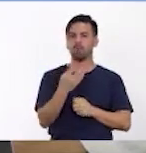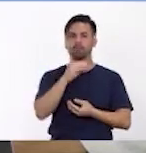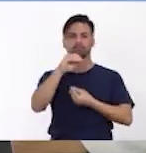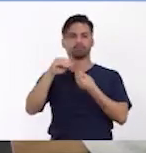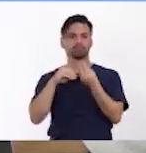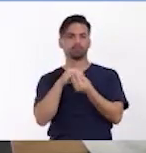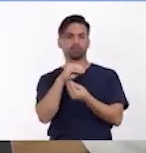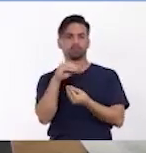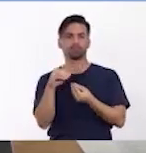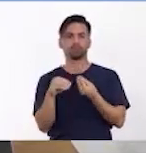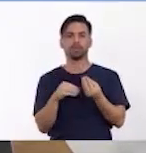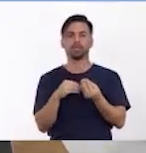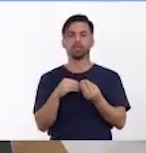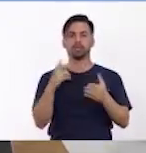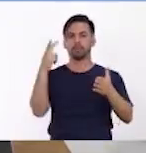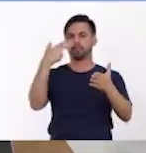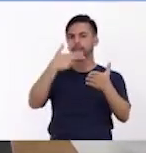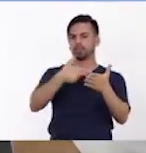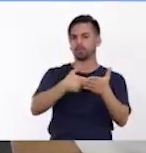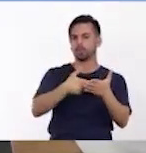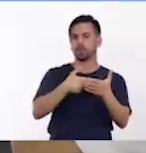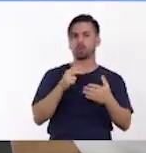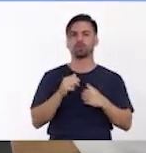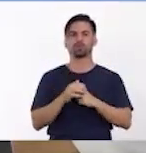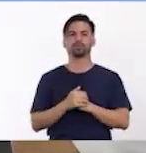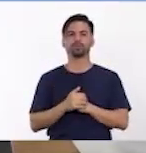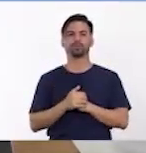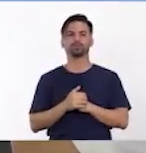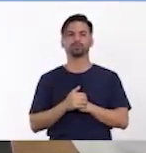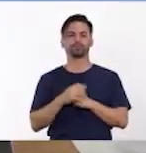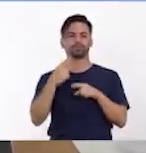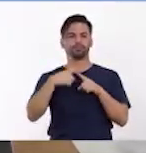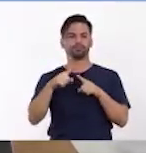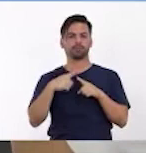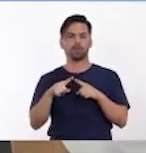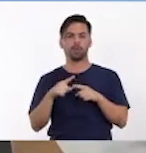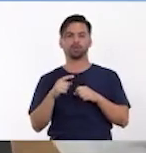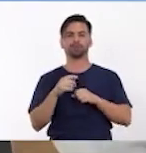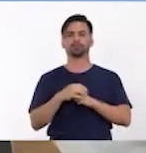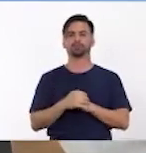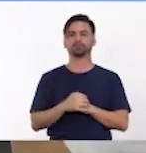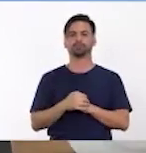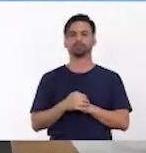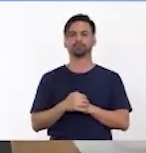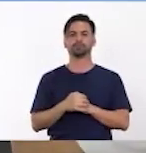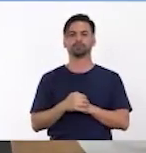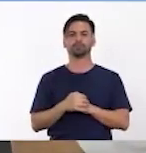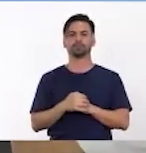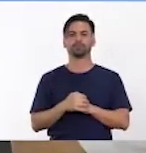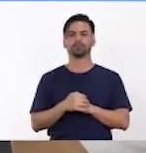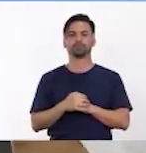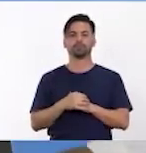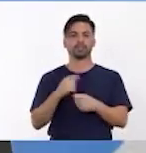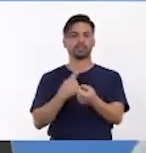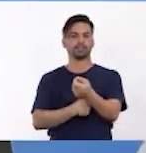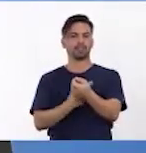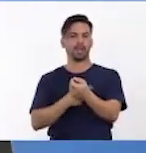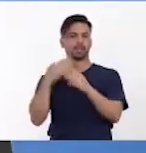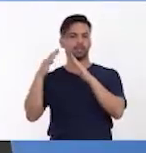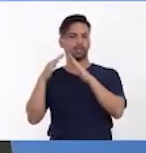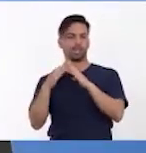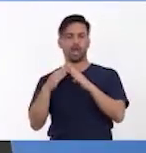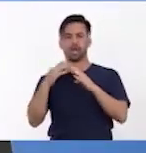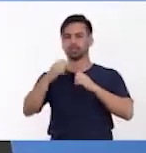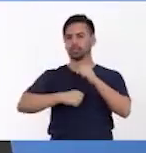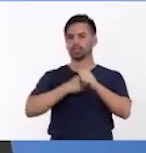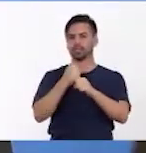sustituir el petróleo, el gas, las energías tradicionales. Y cuando hablamos de fuentes de energía alternativa,